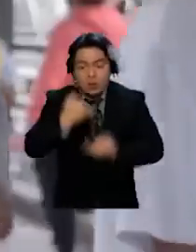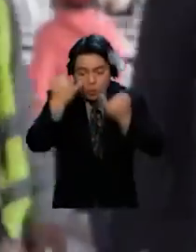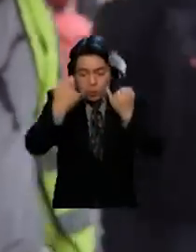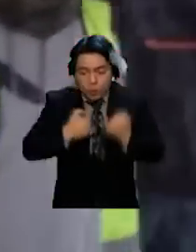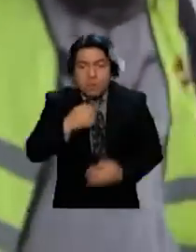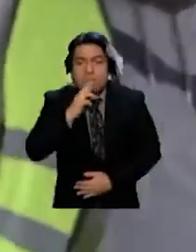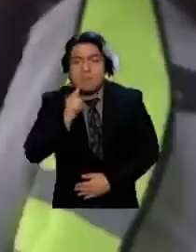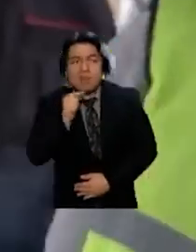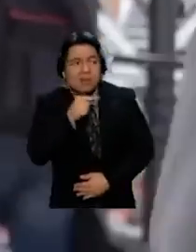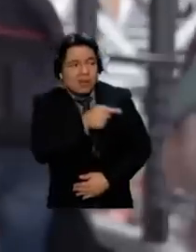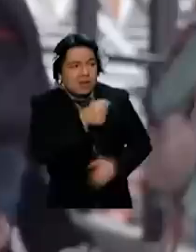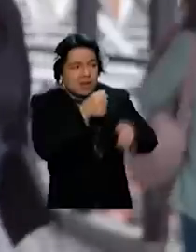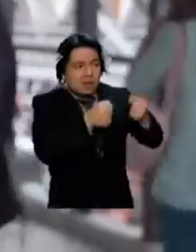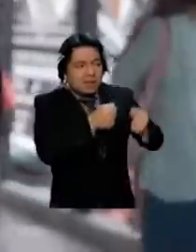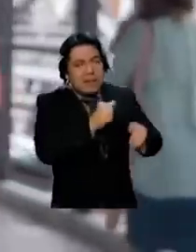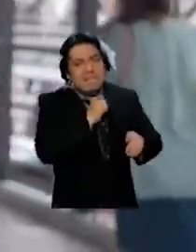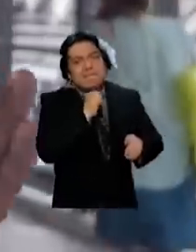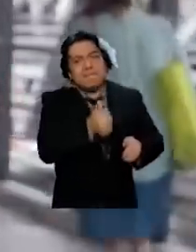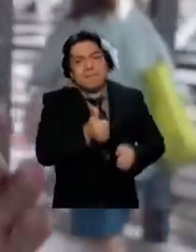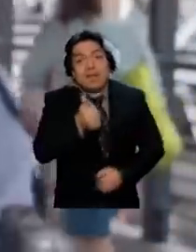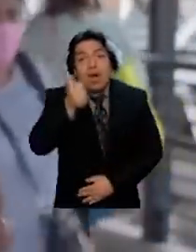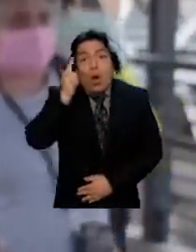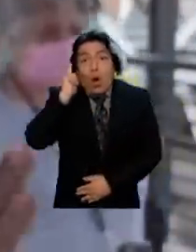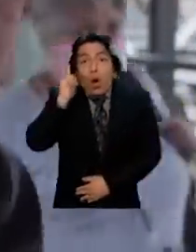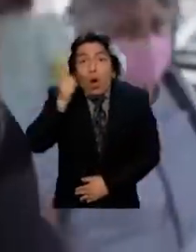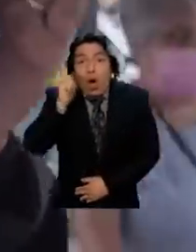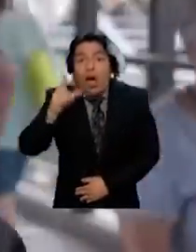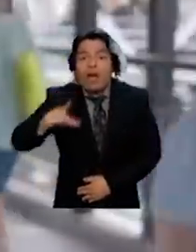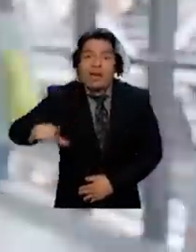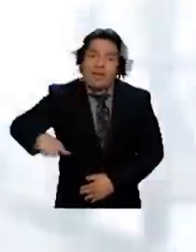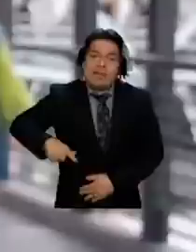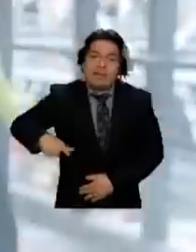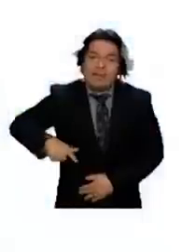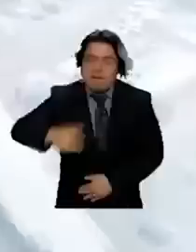no han mejorado nada. Ojalá y lo haga el gobierno.